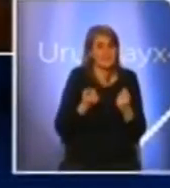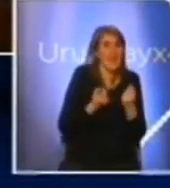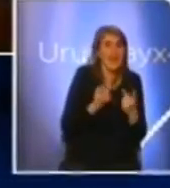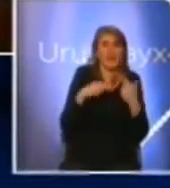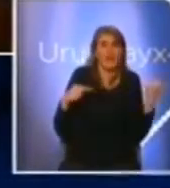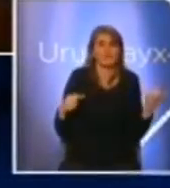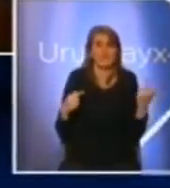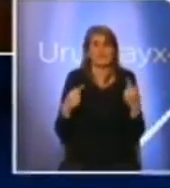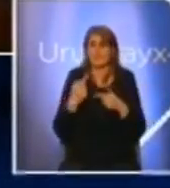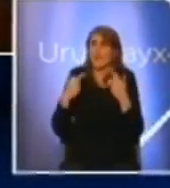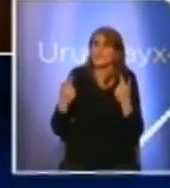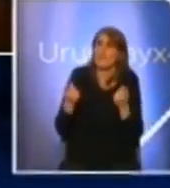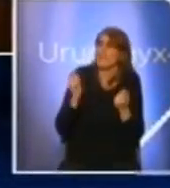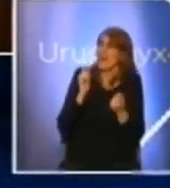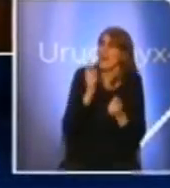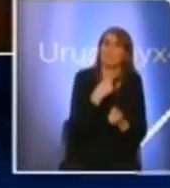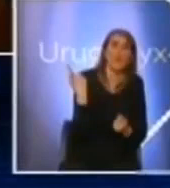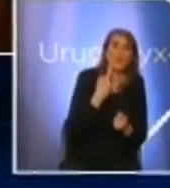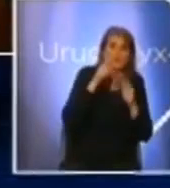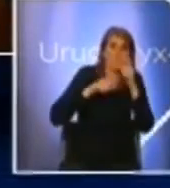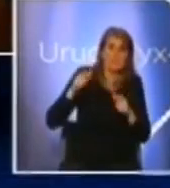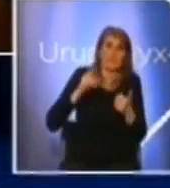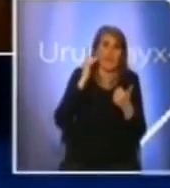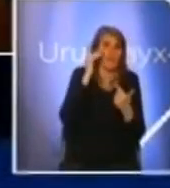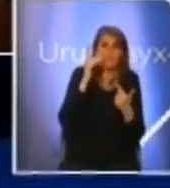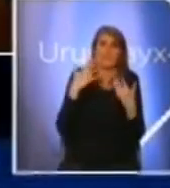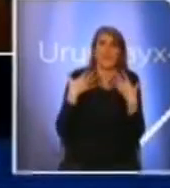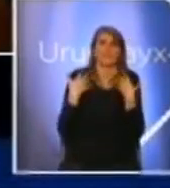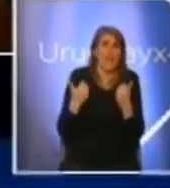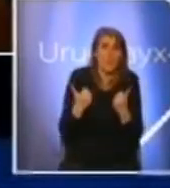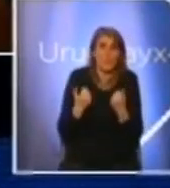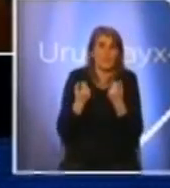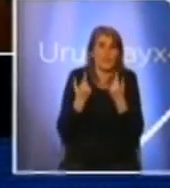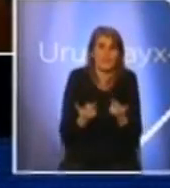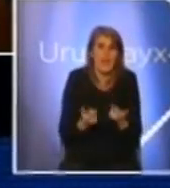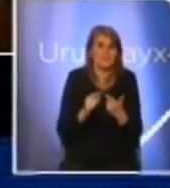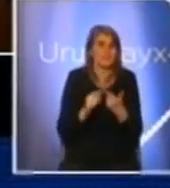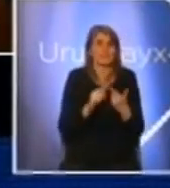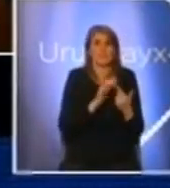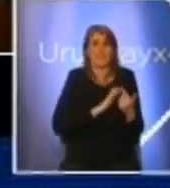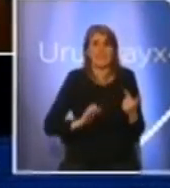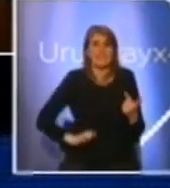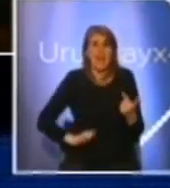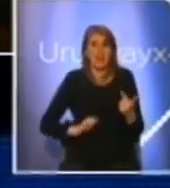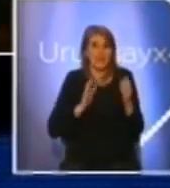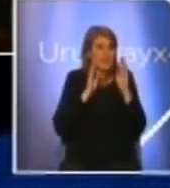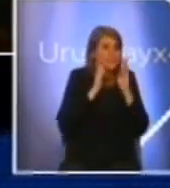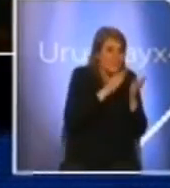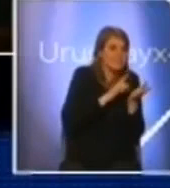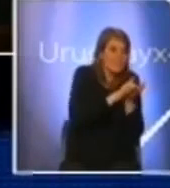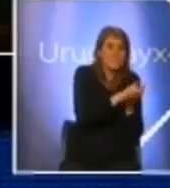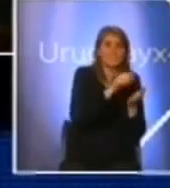genere bienes públicos de calidad, como la educación, la salud, que ponga el Estado al servicio de la gente, que nos